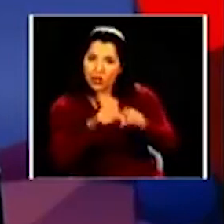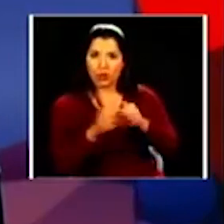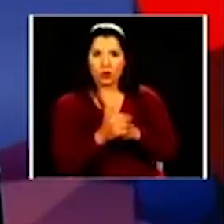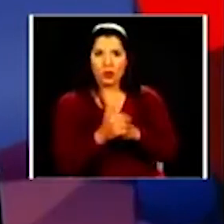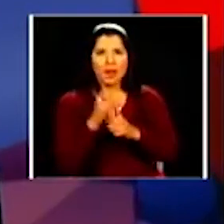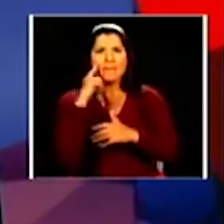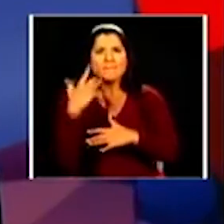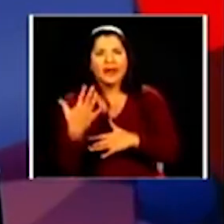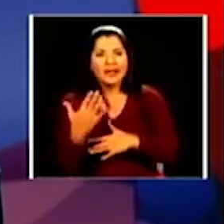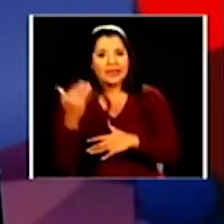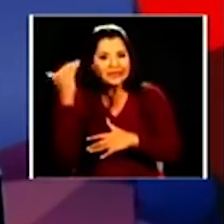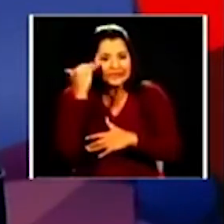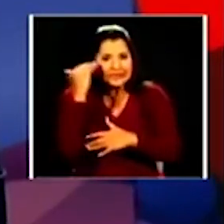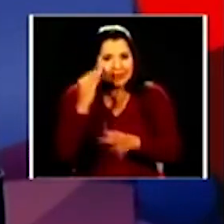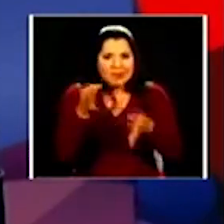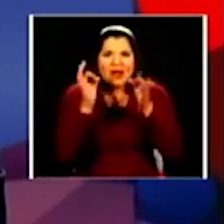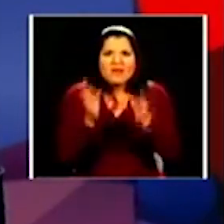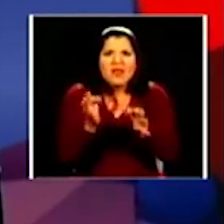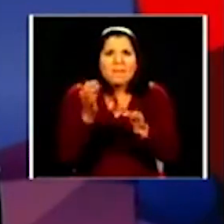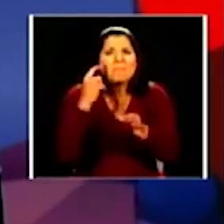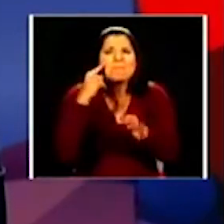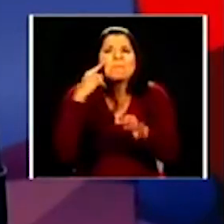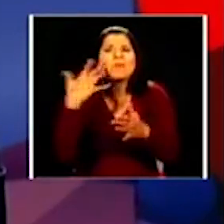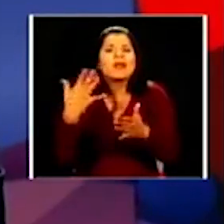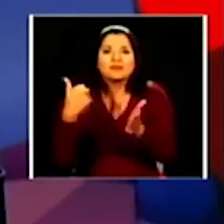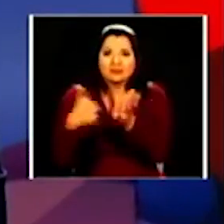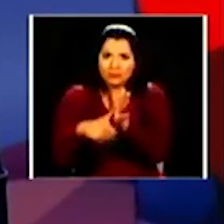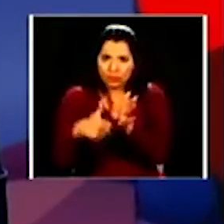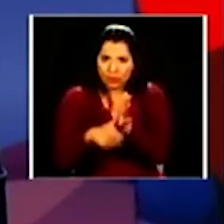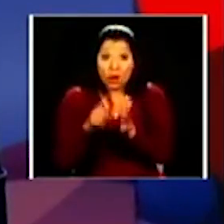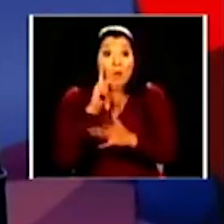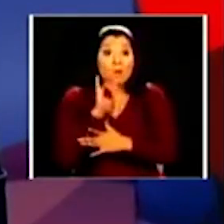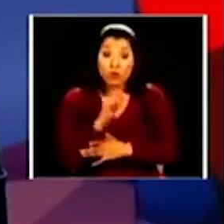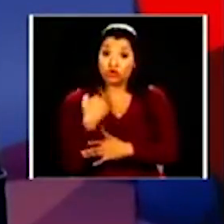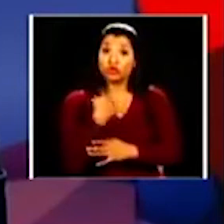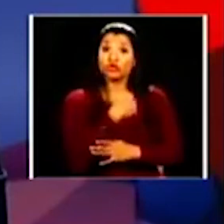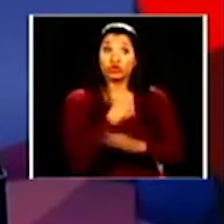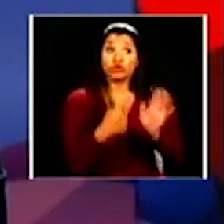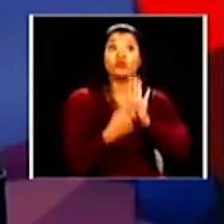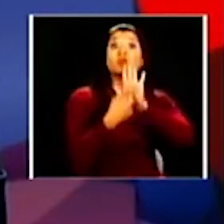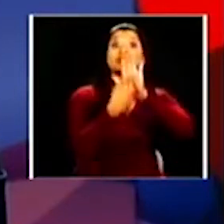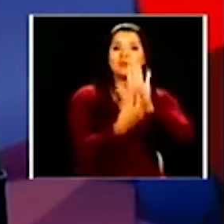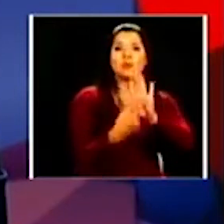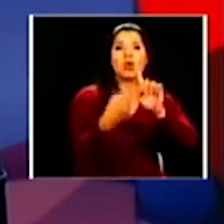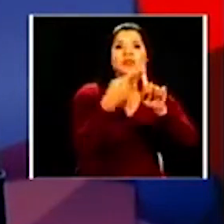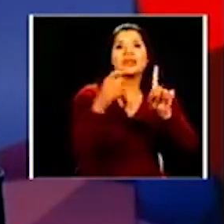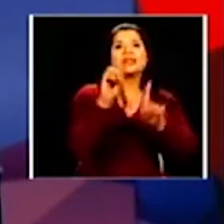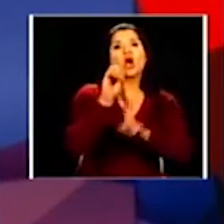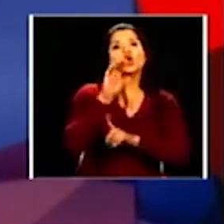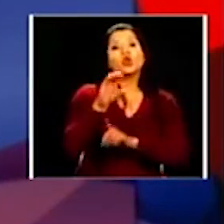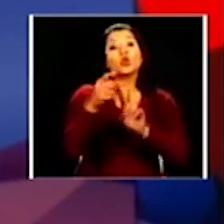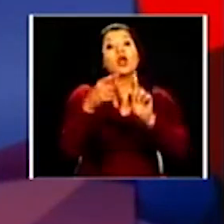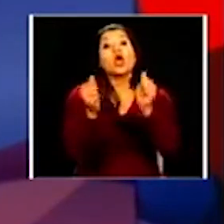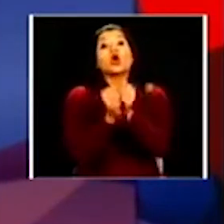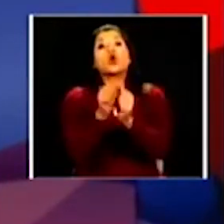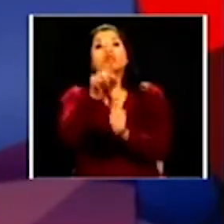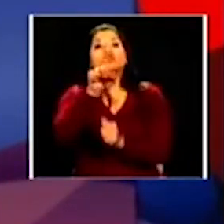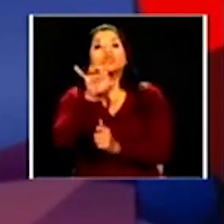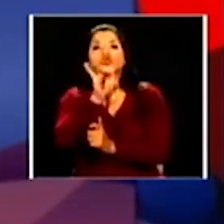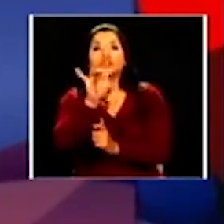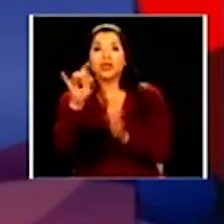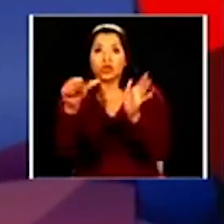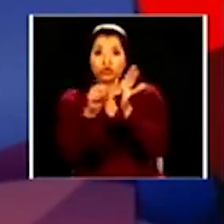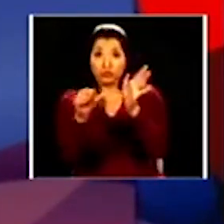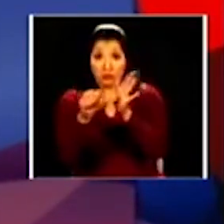sepa bien por qué va a ir a votar. Y por eso hemos presentado ese programa desde octubre con 188 páginas, y hemos ampliado